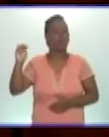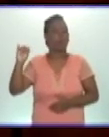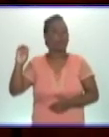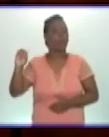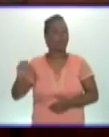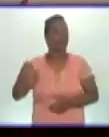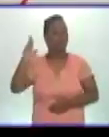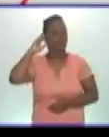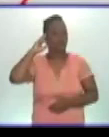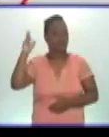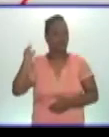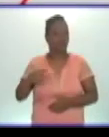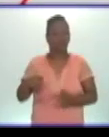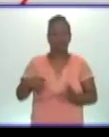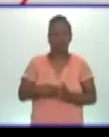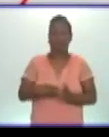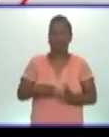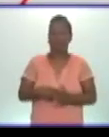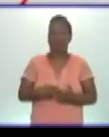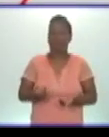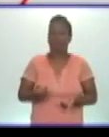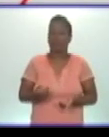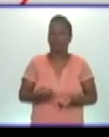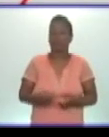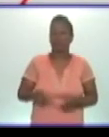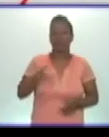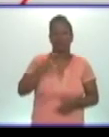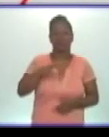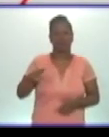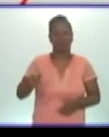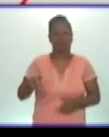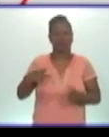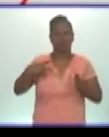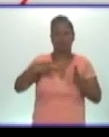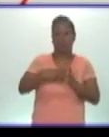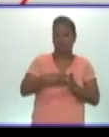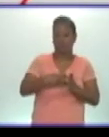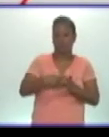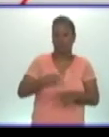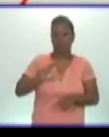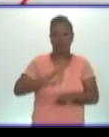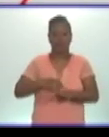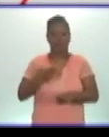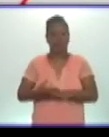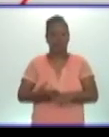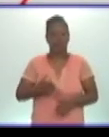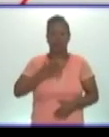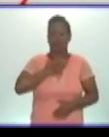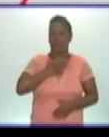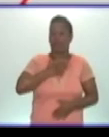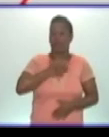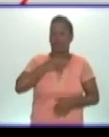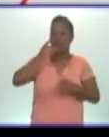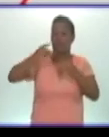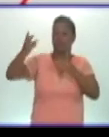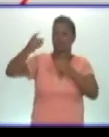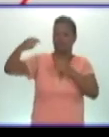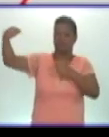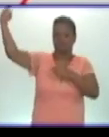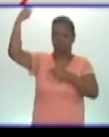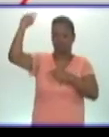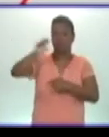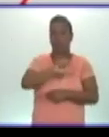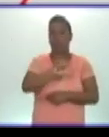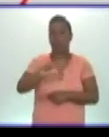rapidito. En la división aplicamos el algoritmo de división que ustedes conocen. Luego, la propiedad de potencia de cocientes de bases